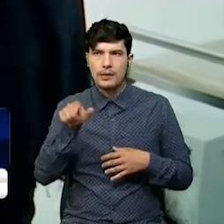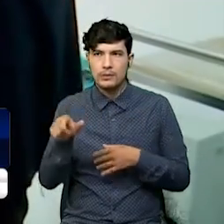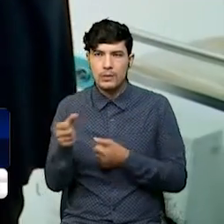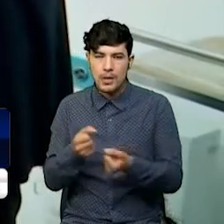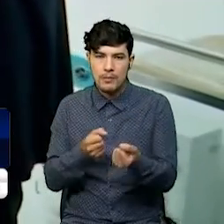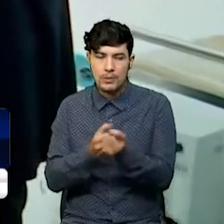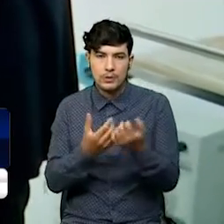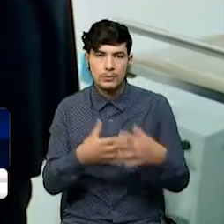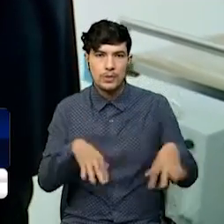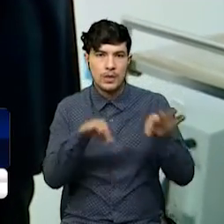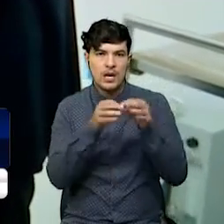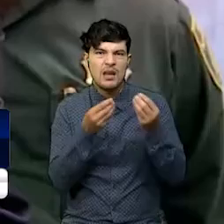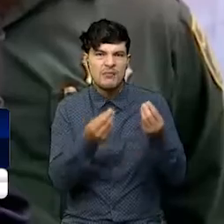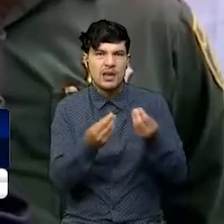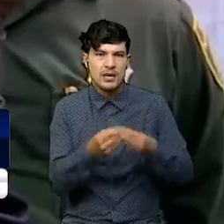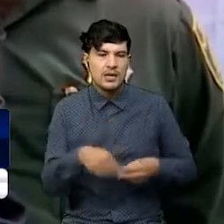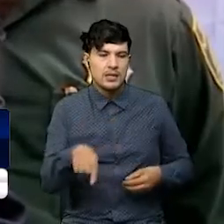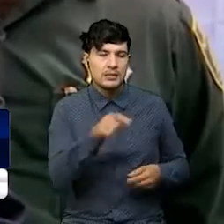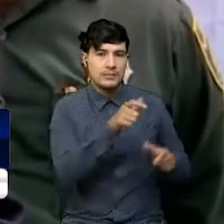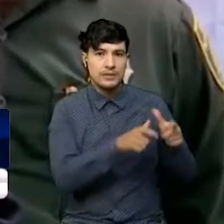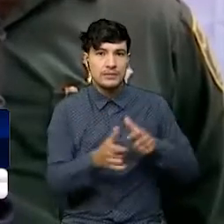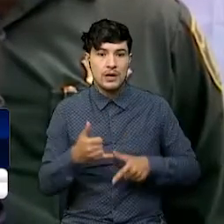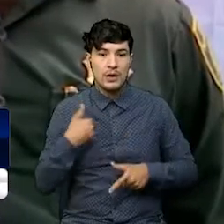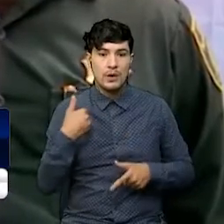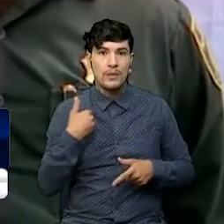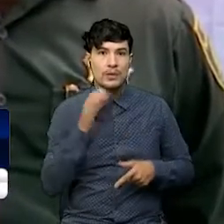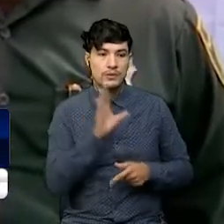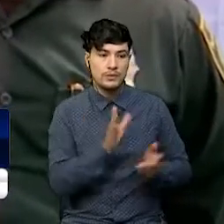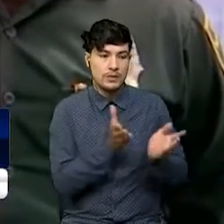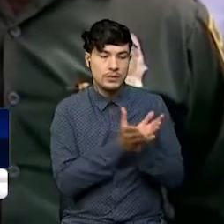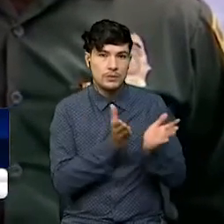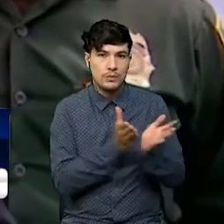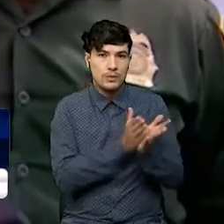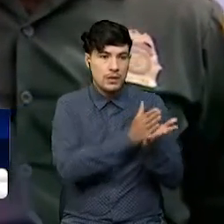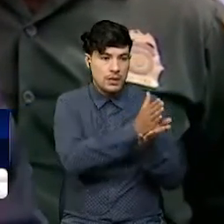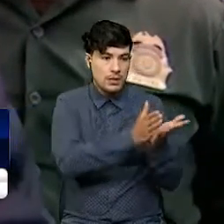fundamental para que nuestros jóvenes, los que van a estudiar estas